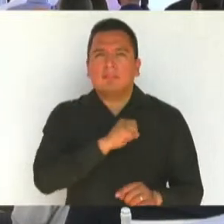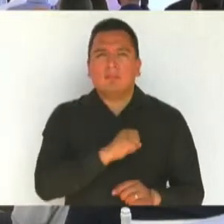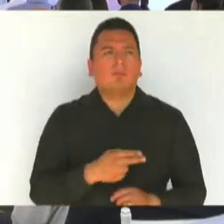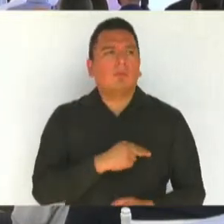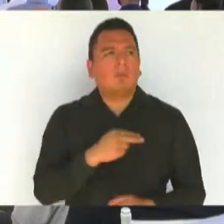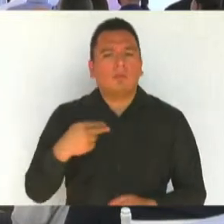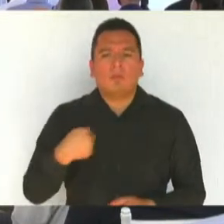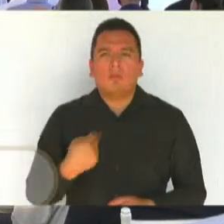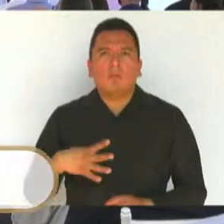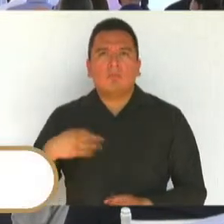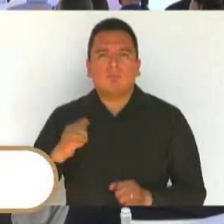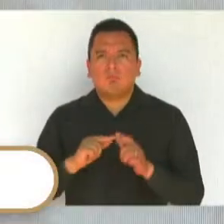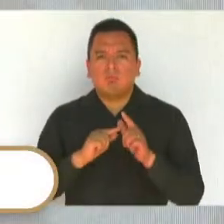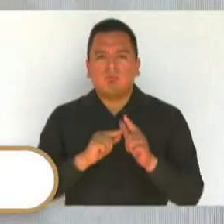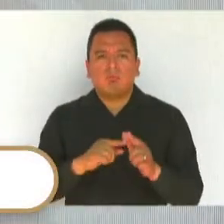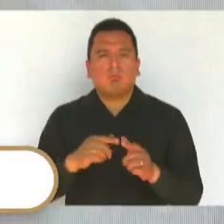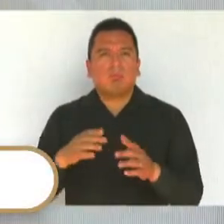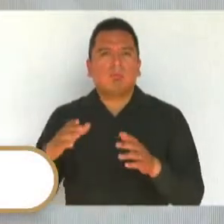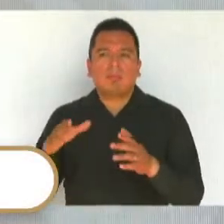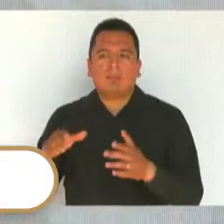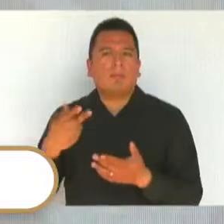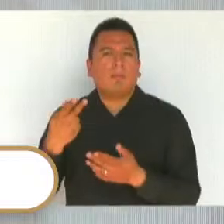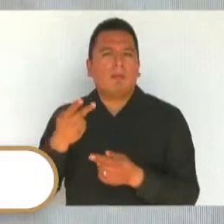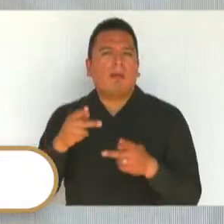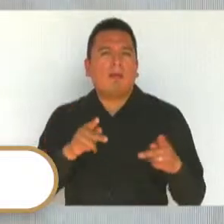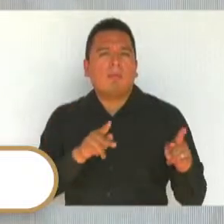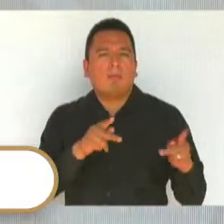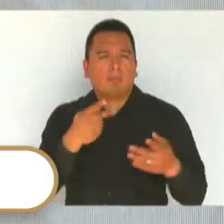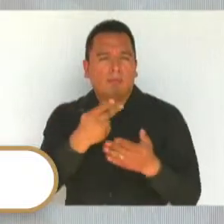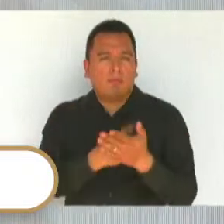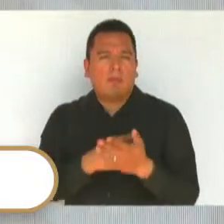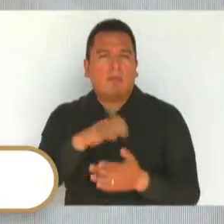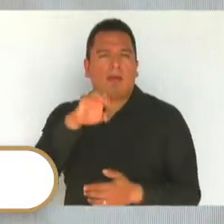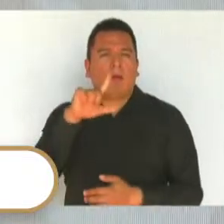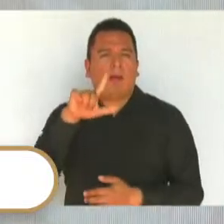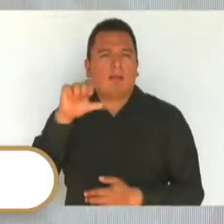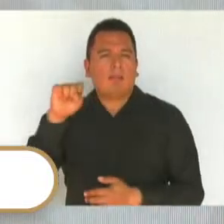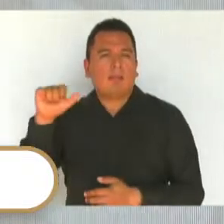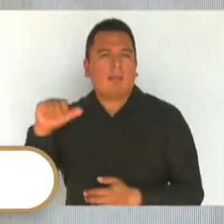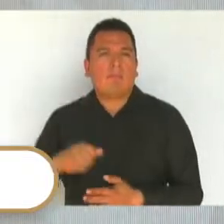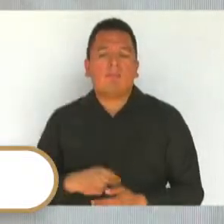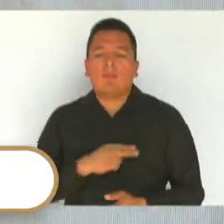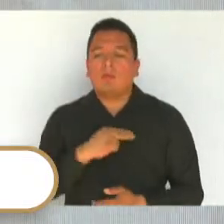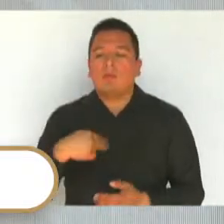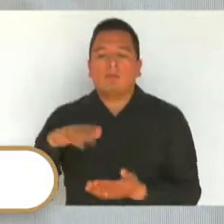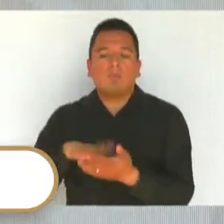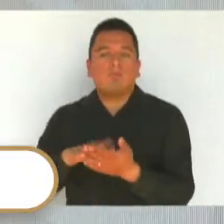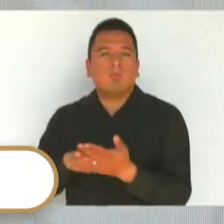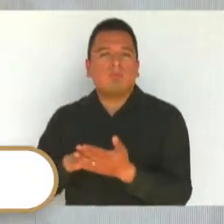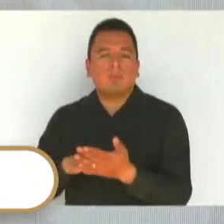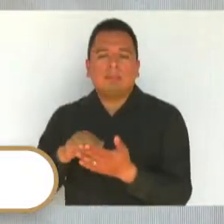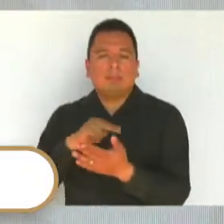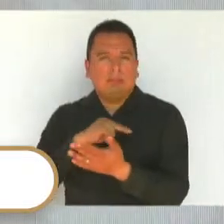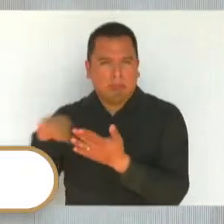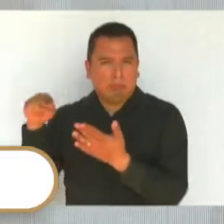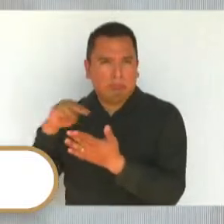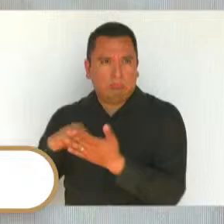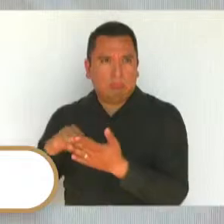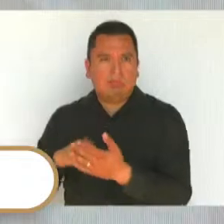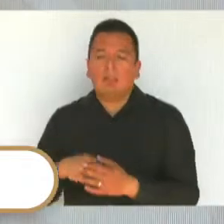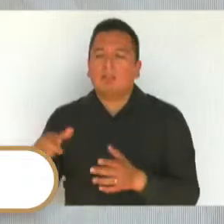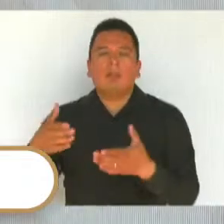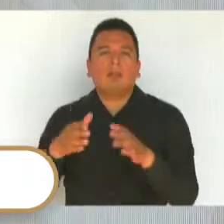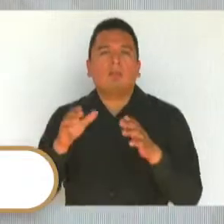continuidad a las actividades de ELSA, firmando un acuerdo de adhesión con empresarios de la Canimex, a quienes agradezco infinitamente